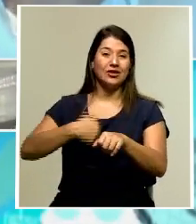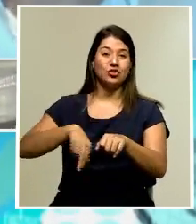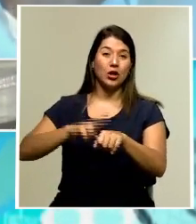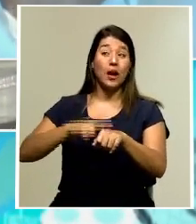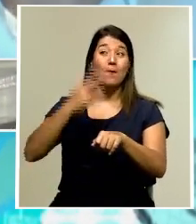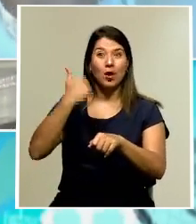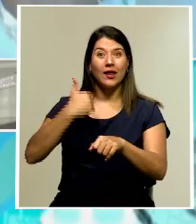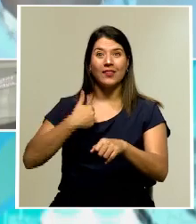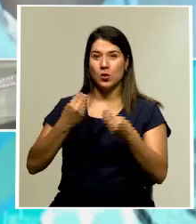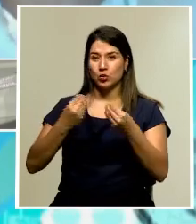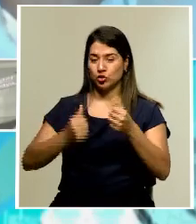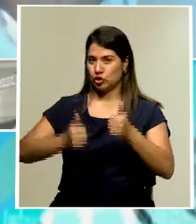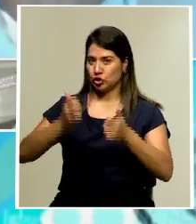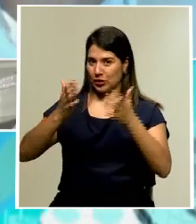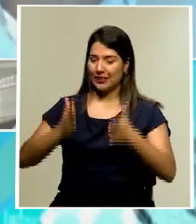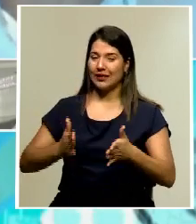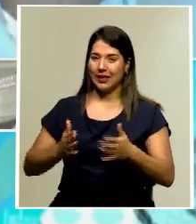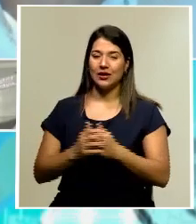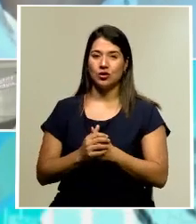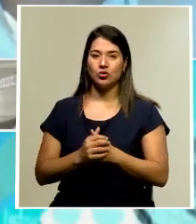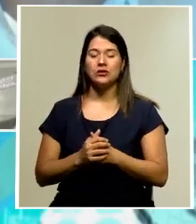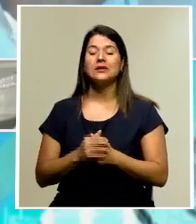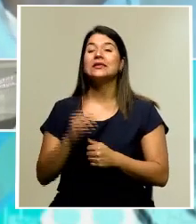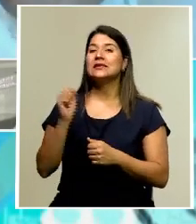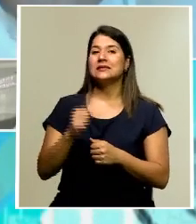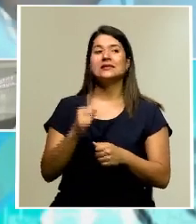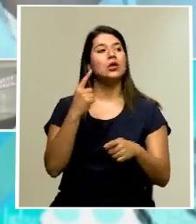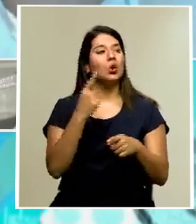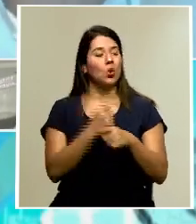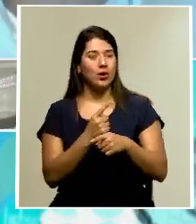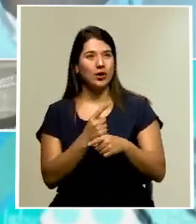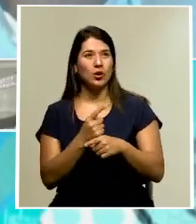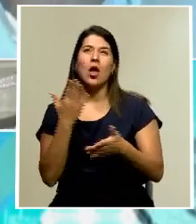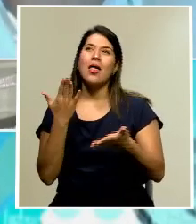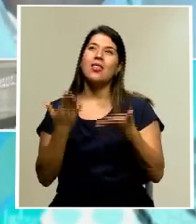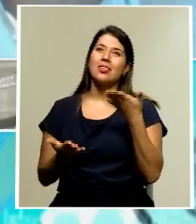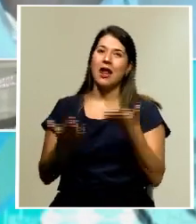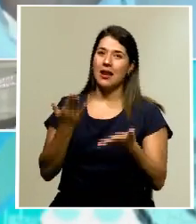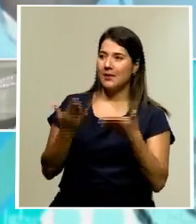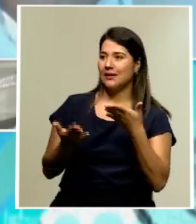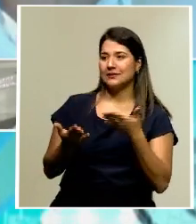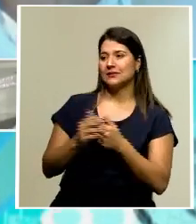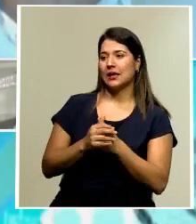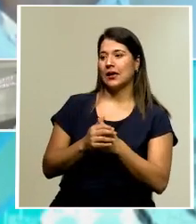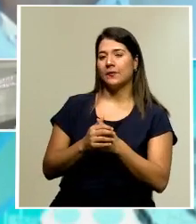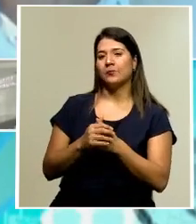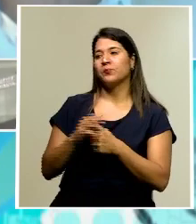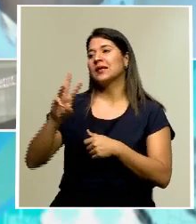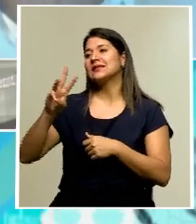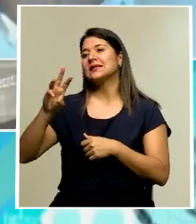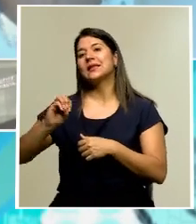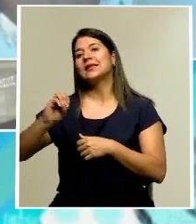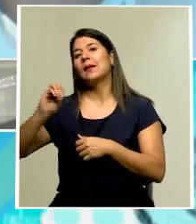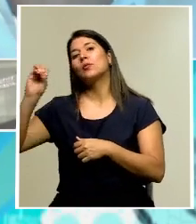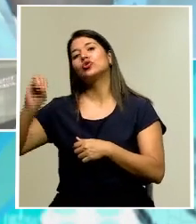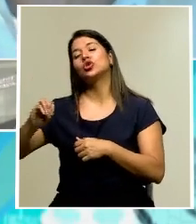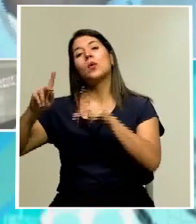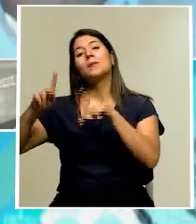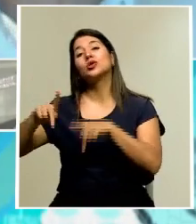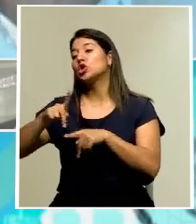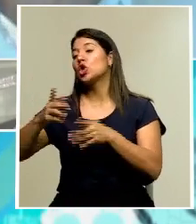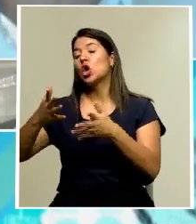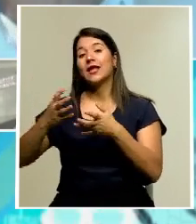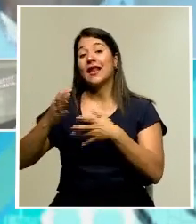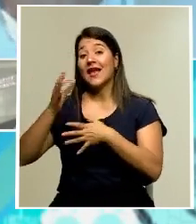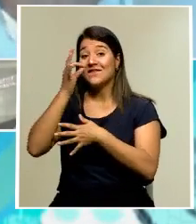es. Por más fuertes que fuera el voto opositor, digamos que fuera la misma proporción que Liberación Nacional, un 60% que no quiere a don